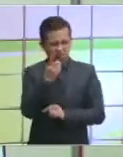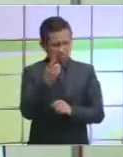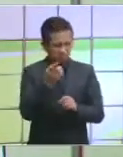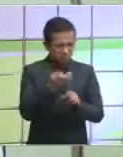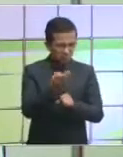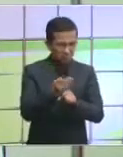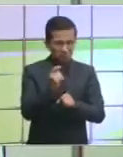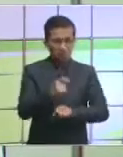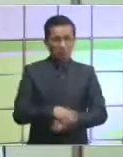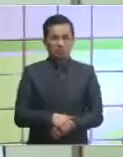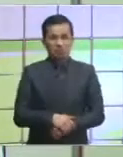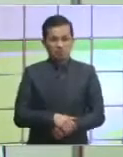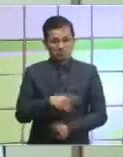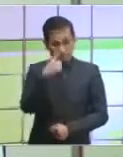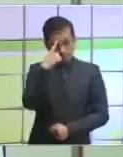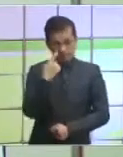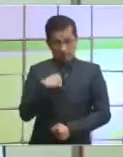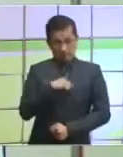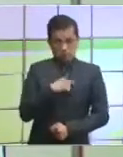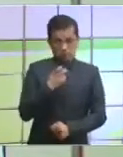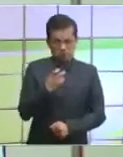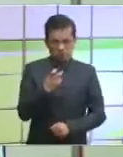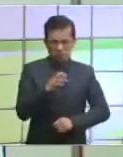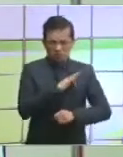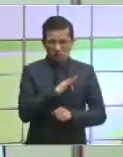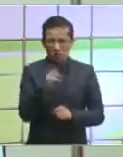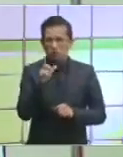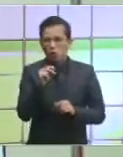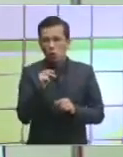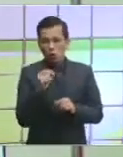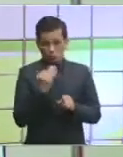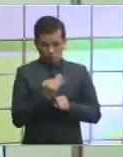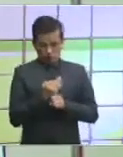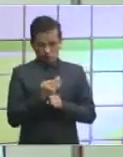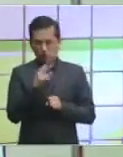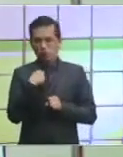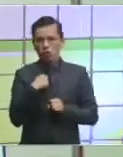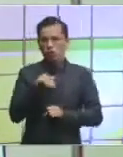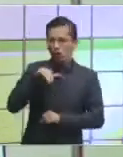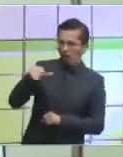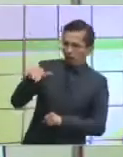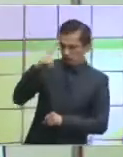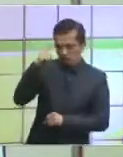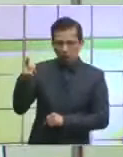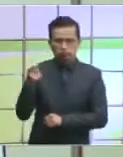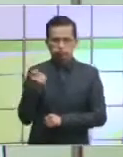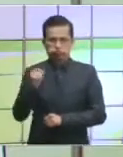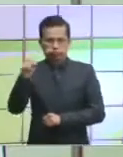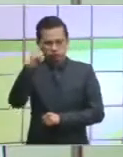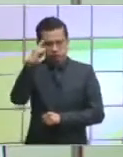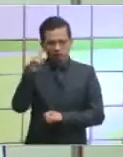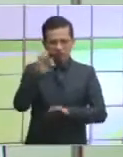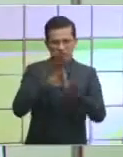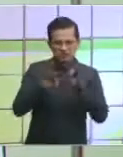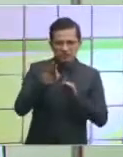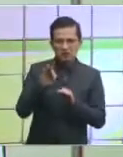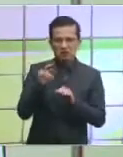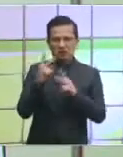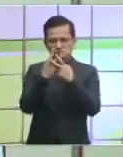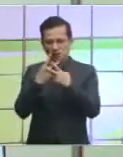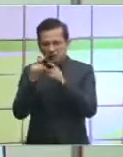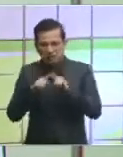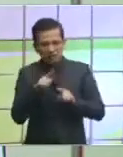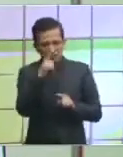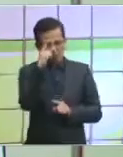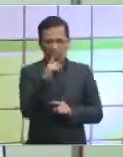ese momento no y yendo a ver un diccionario o consultando algún amigo físico astrónomo cuáles son las diferencias entre bandas otra